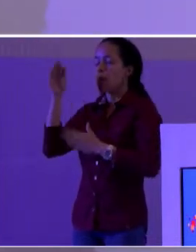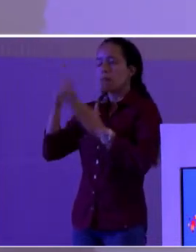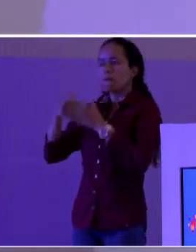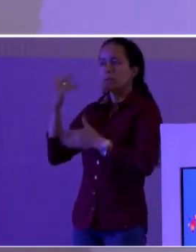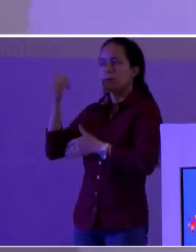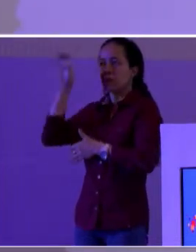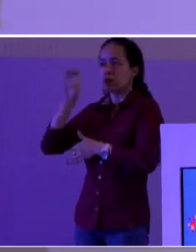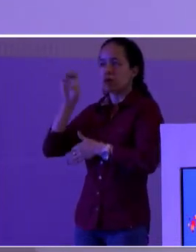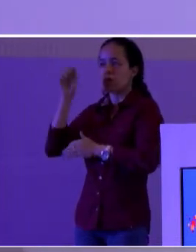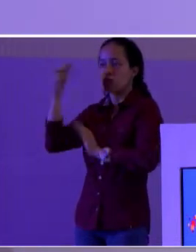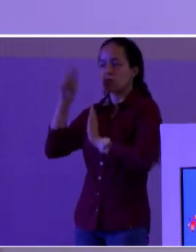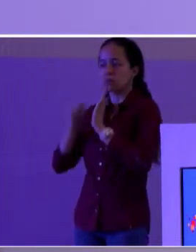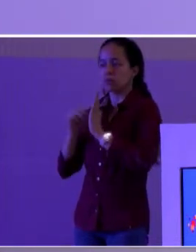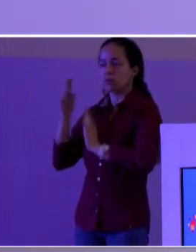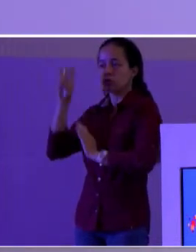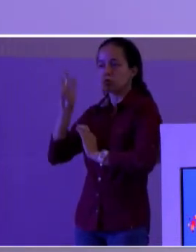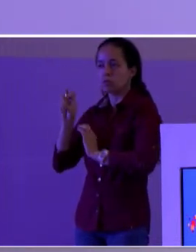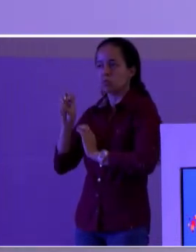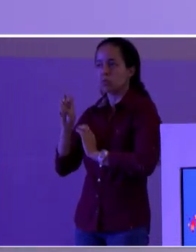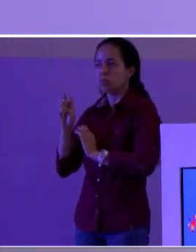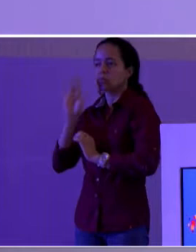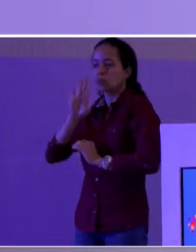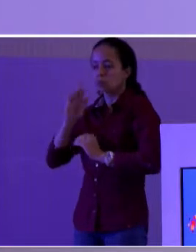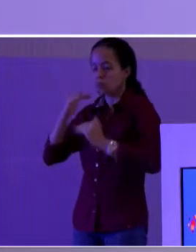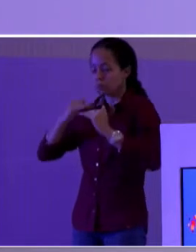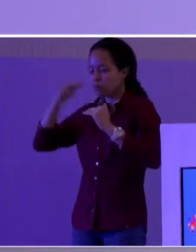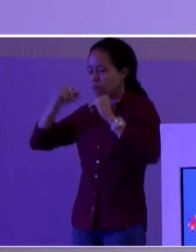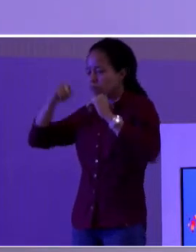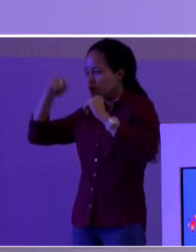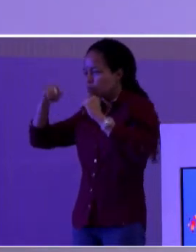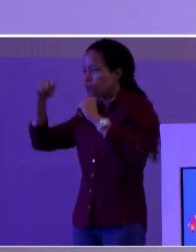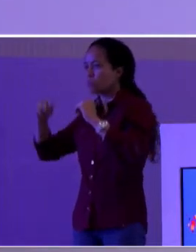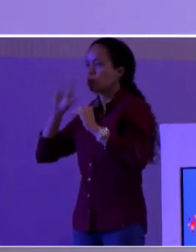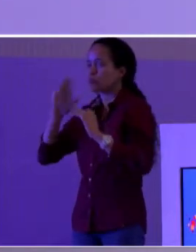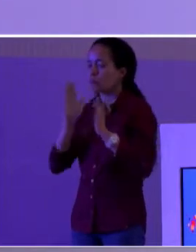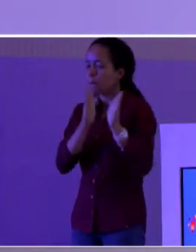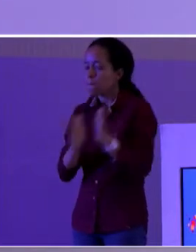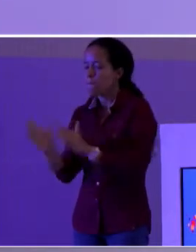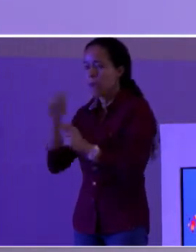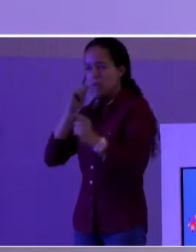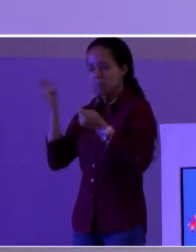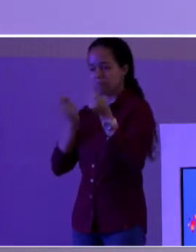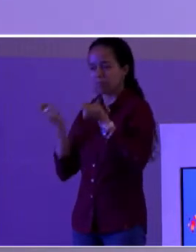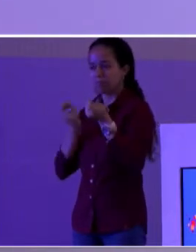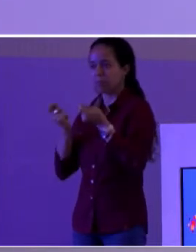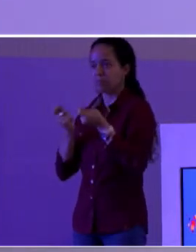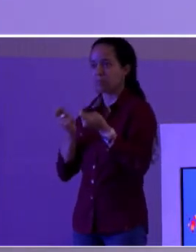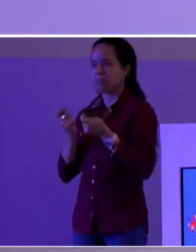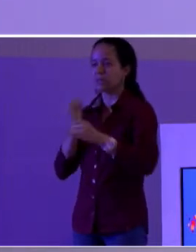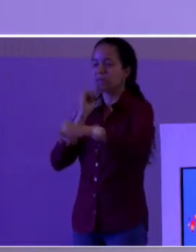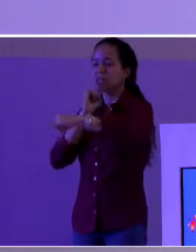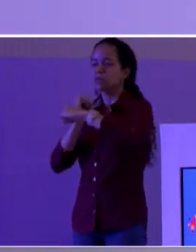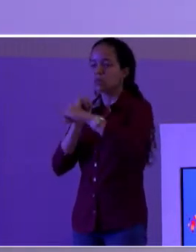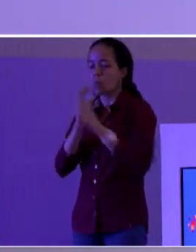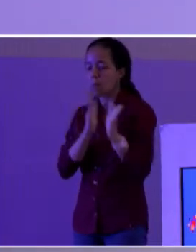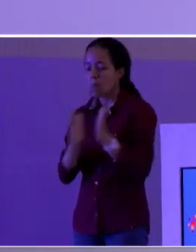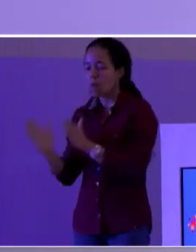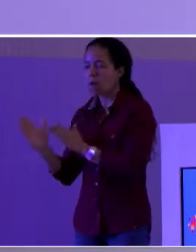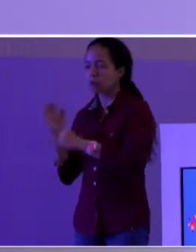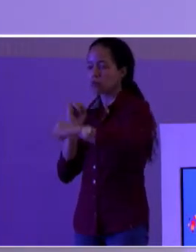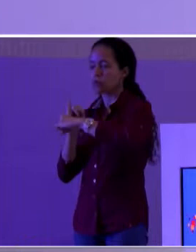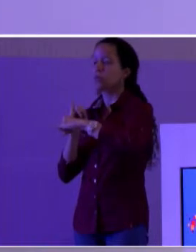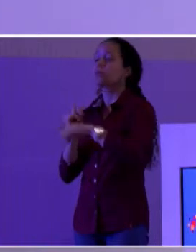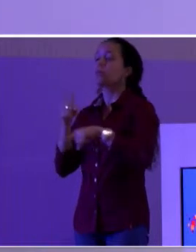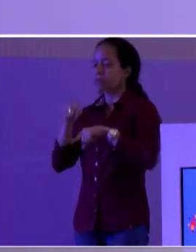enero, con los indicadores que tienen que ver con la implementación del plan estratégico, con el plan de acción institucional. Pero más que todo